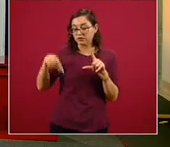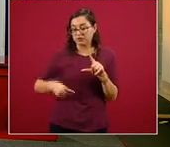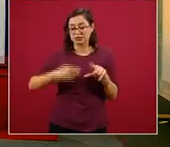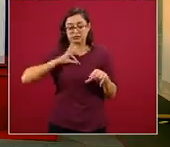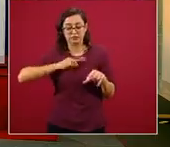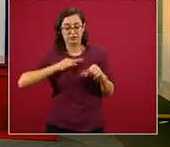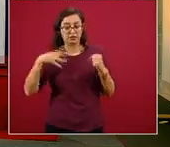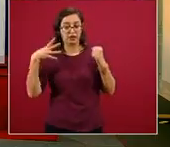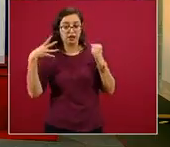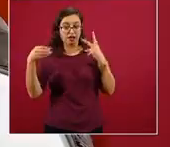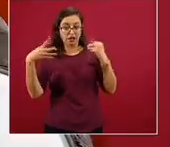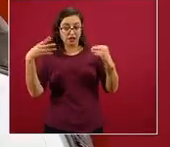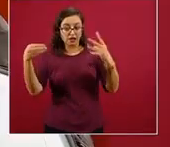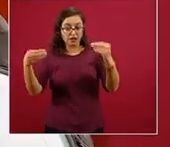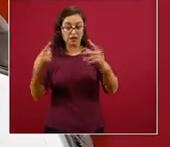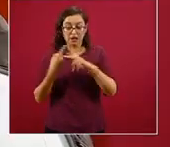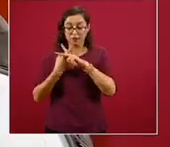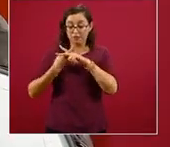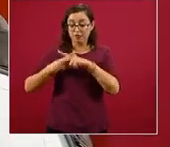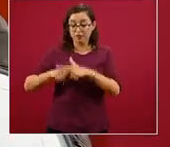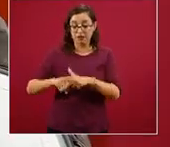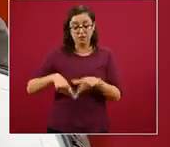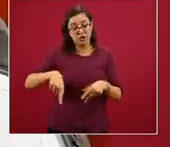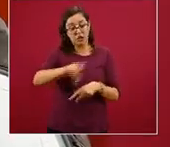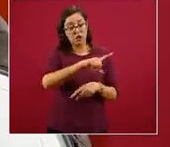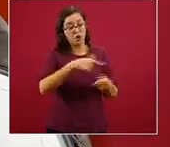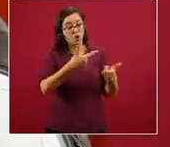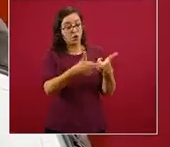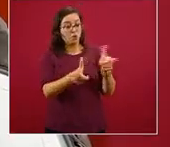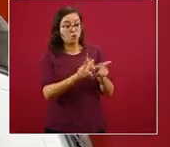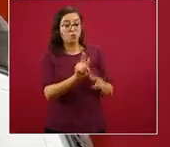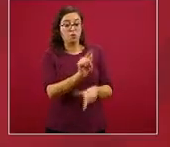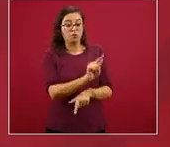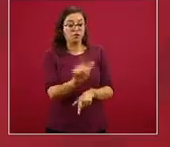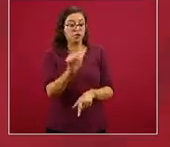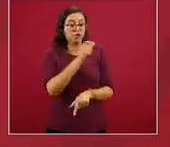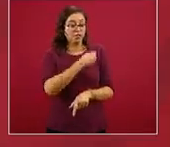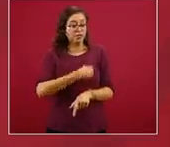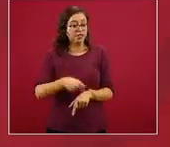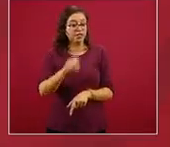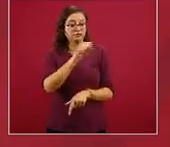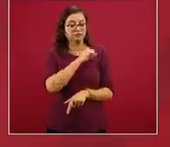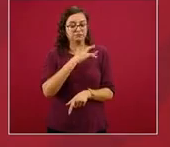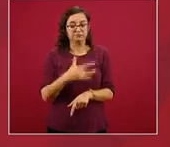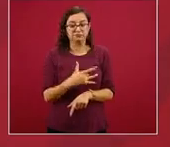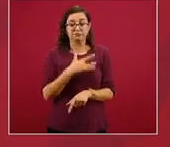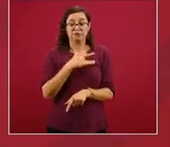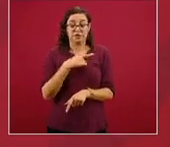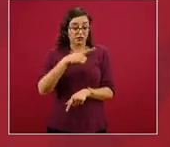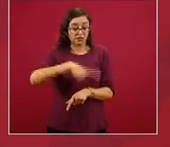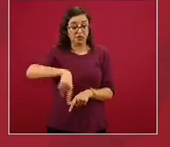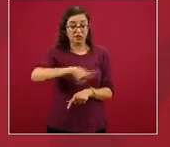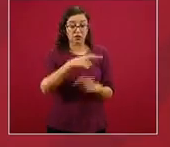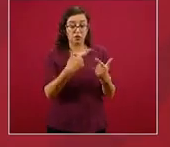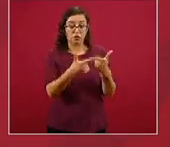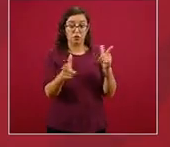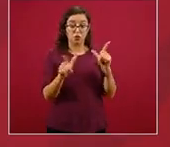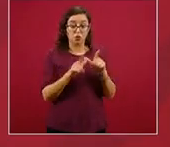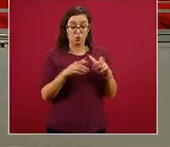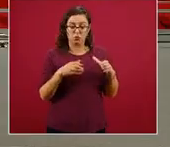epidemia consideró al grupo de profesionales de la salud como un grupo de